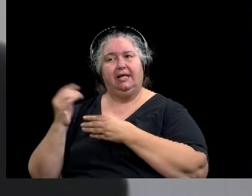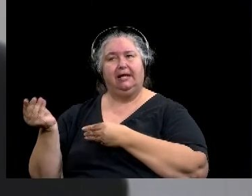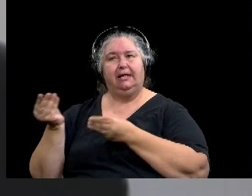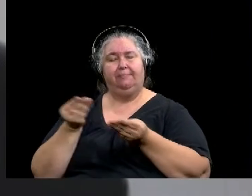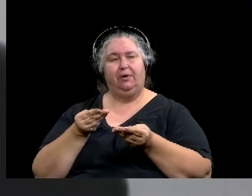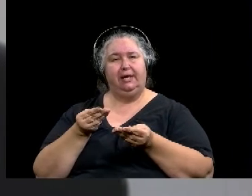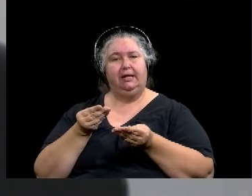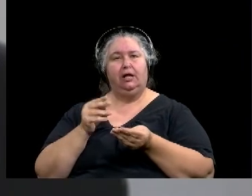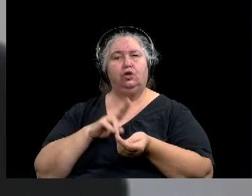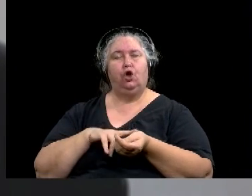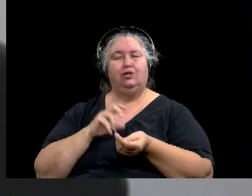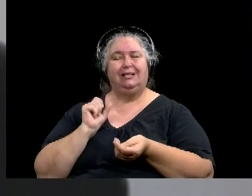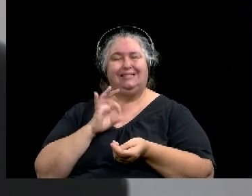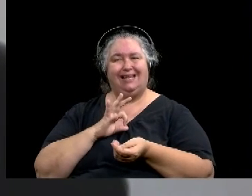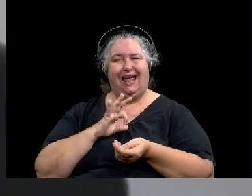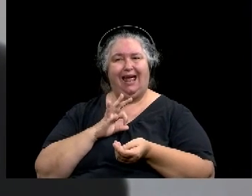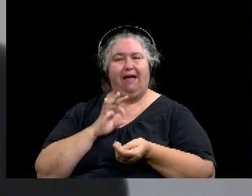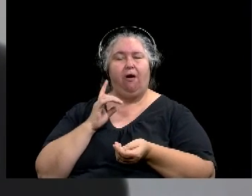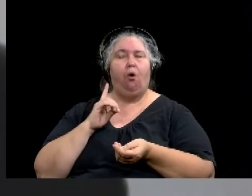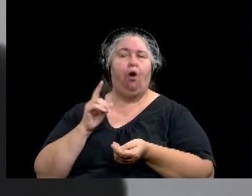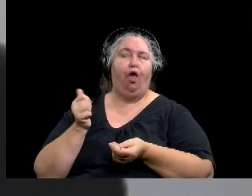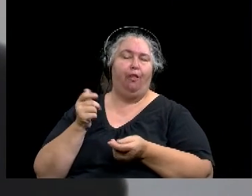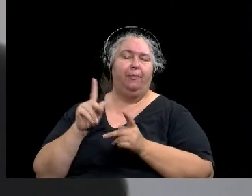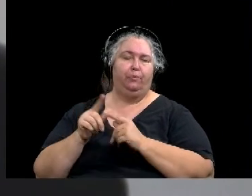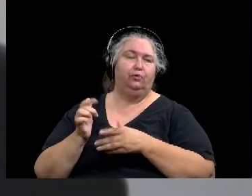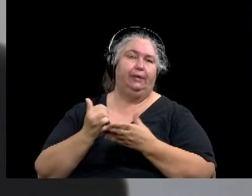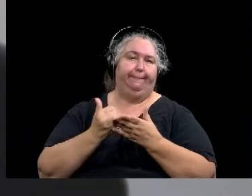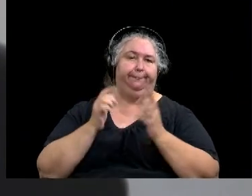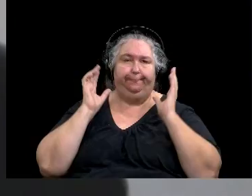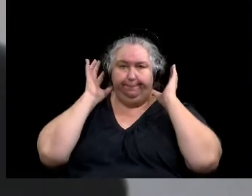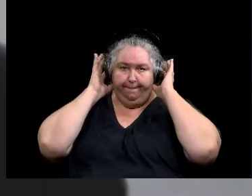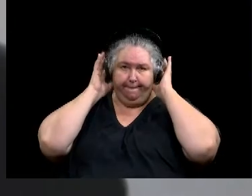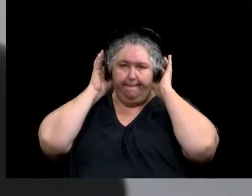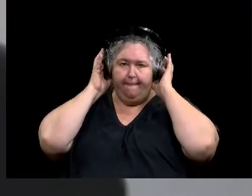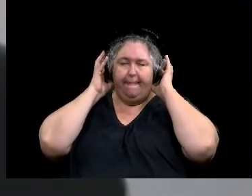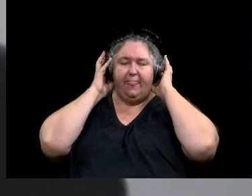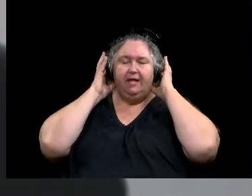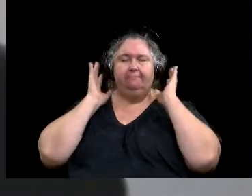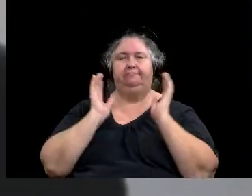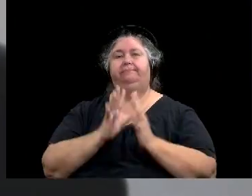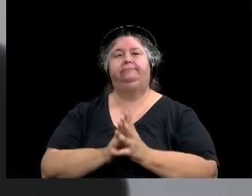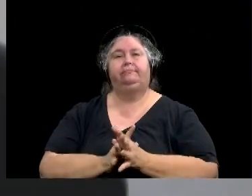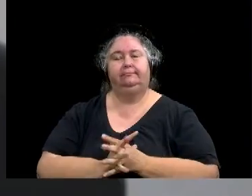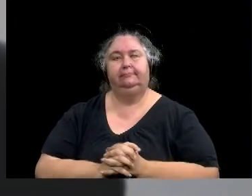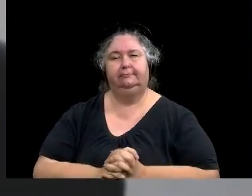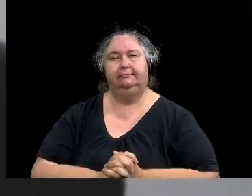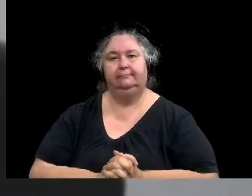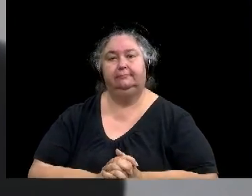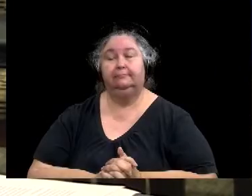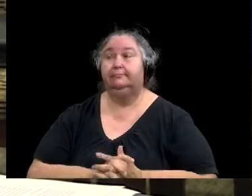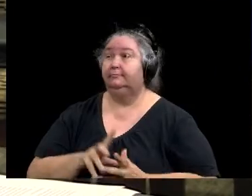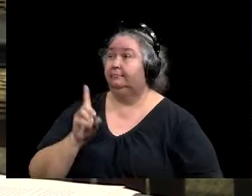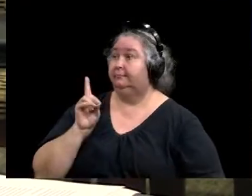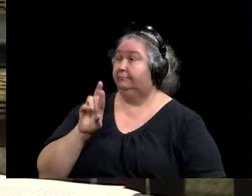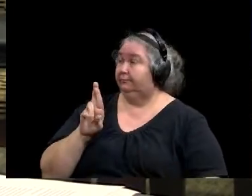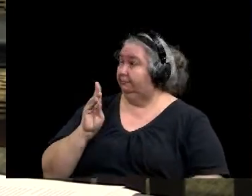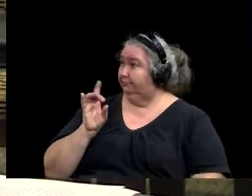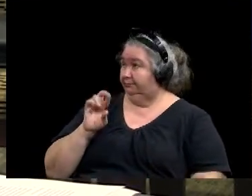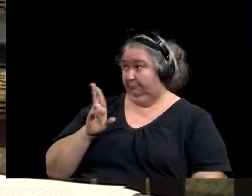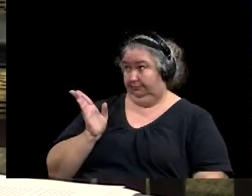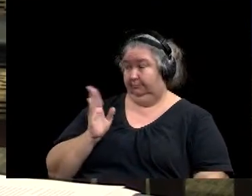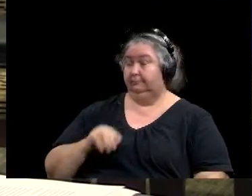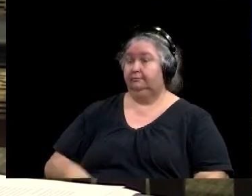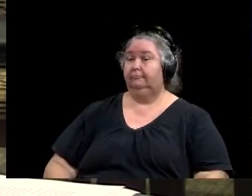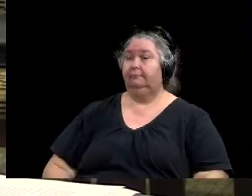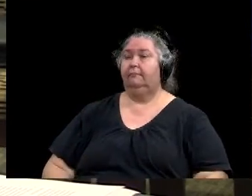pueden suplir las que los que no están aquí tienen